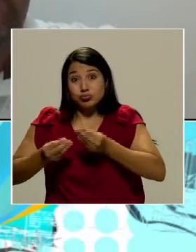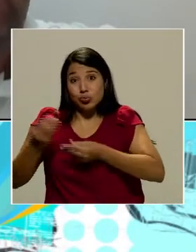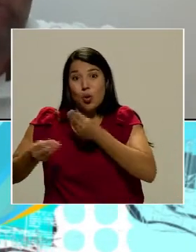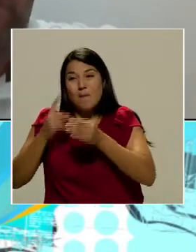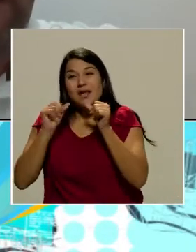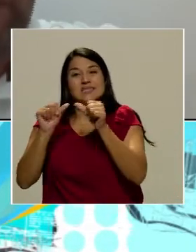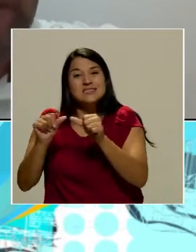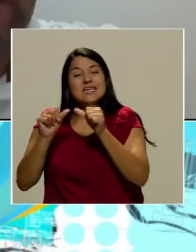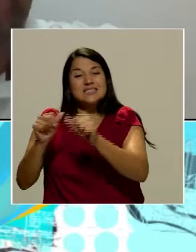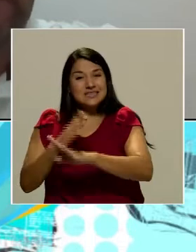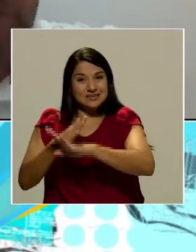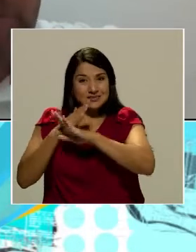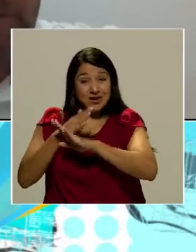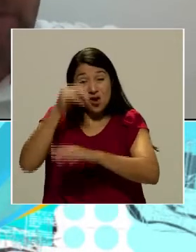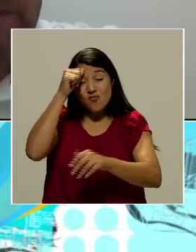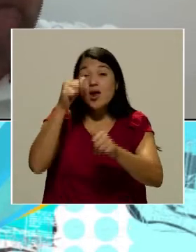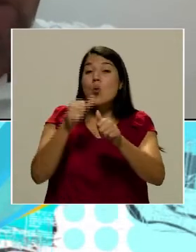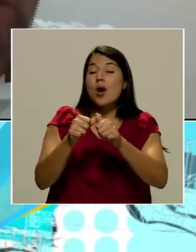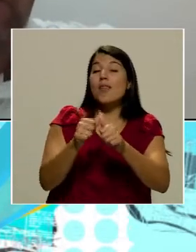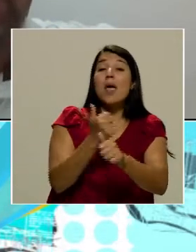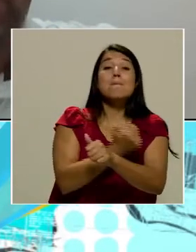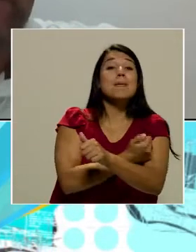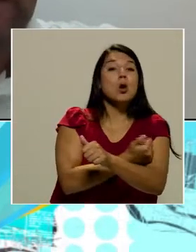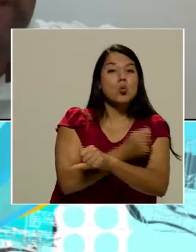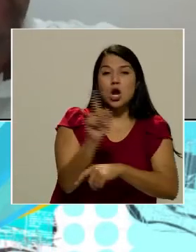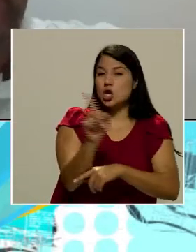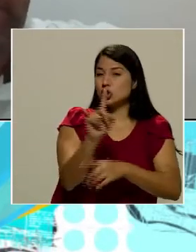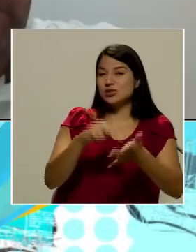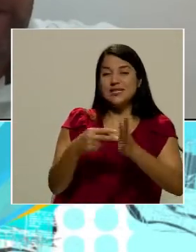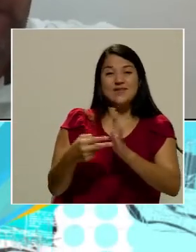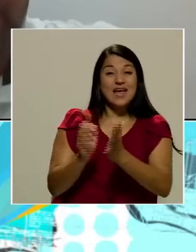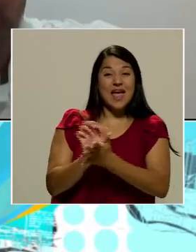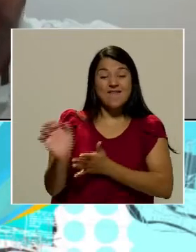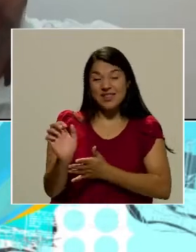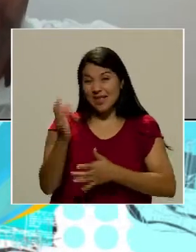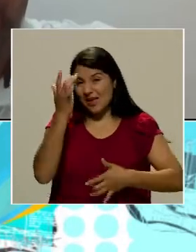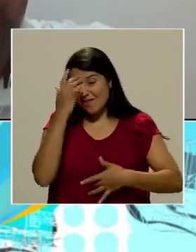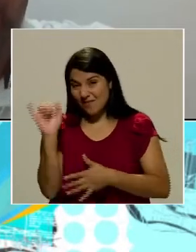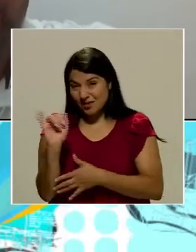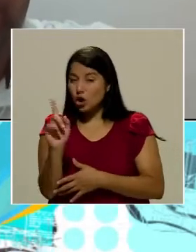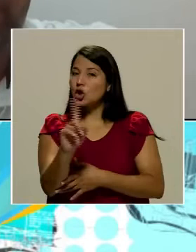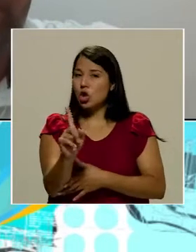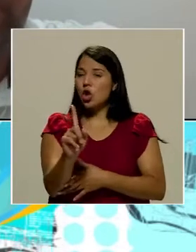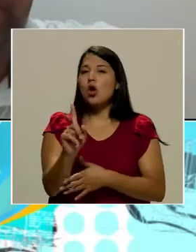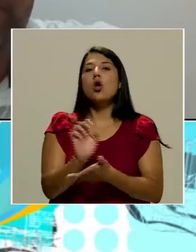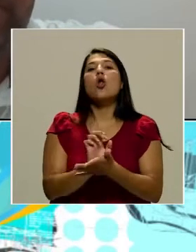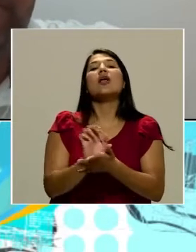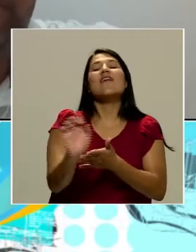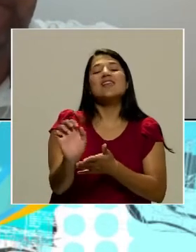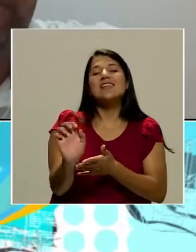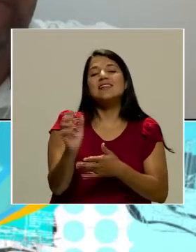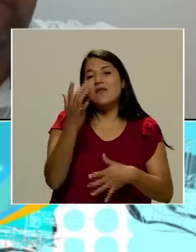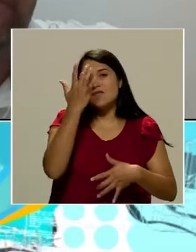vacuna no previene infección, sino que lo que previene es enfermedad. Así es.